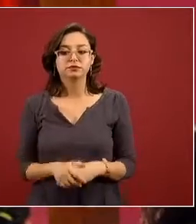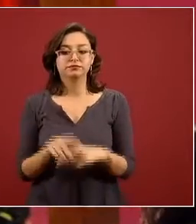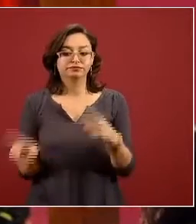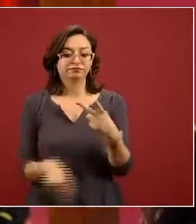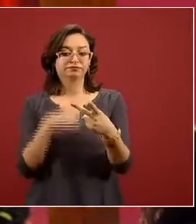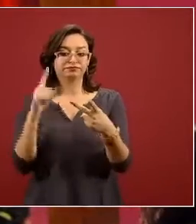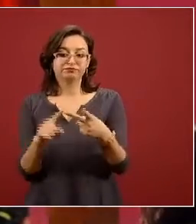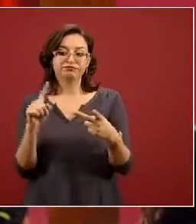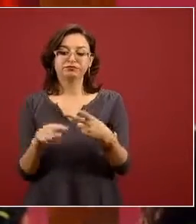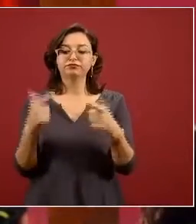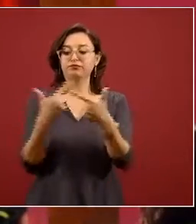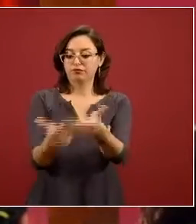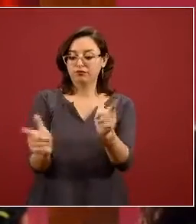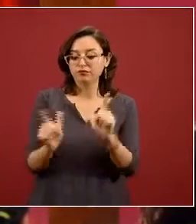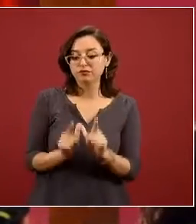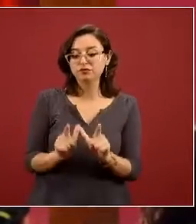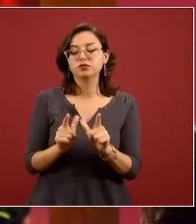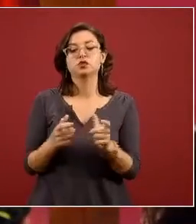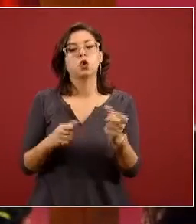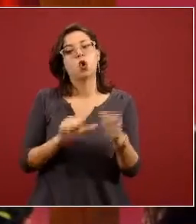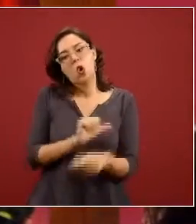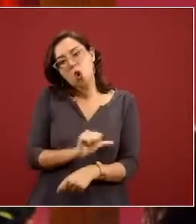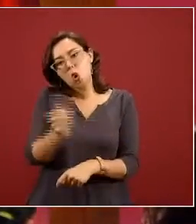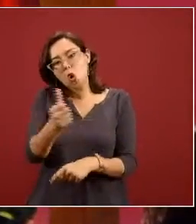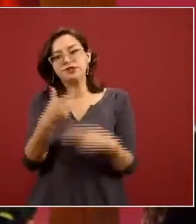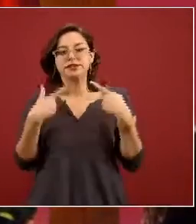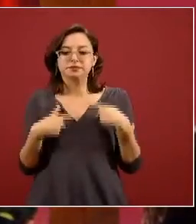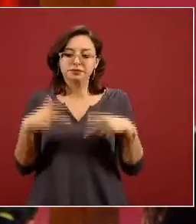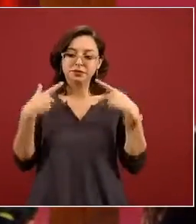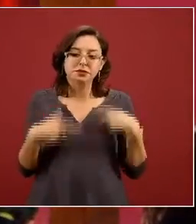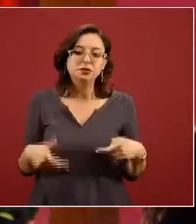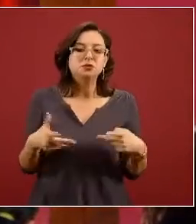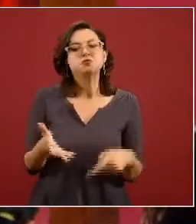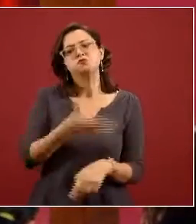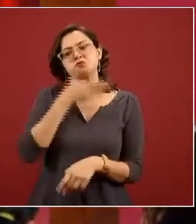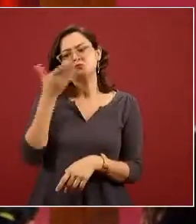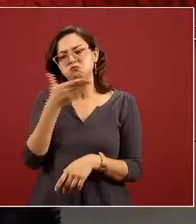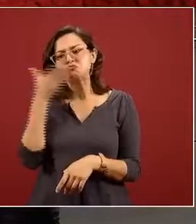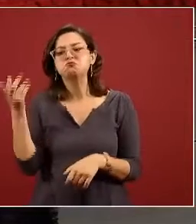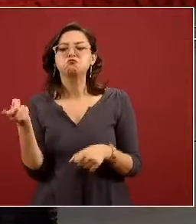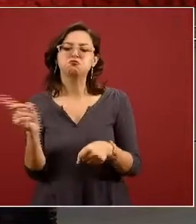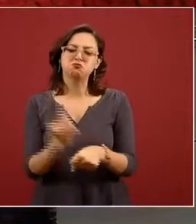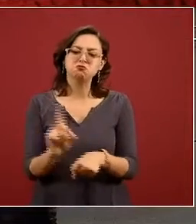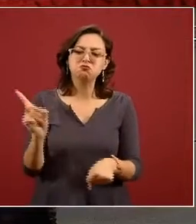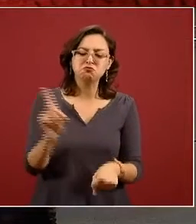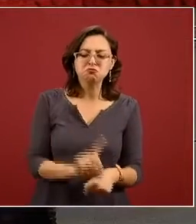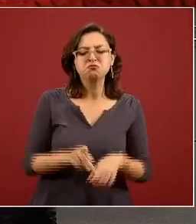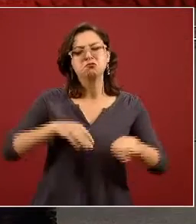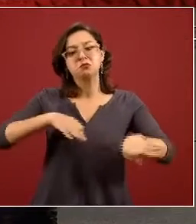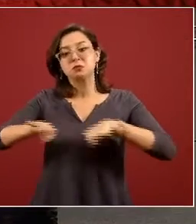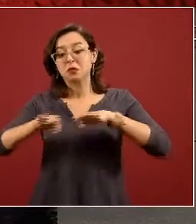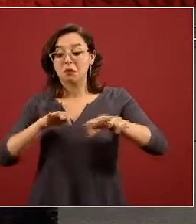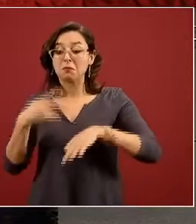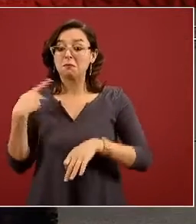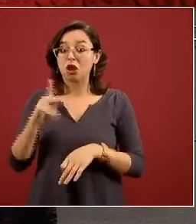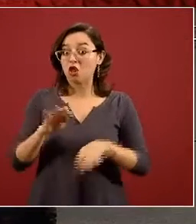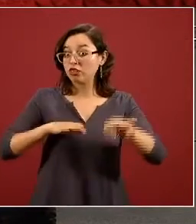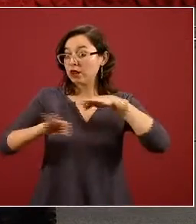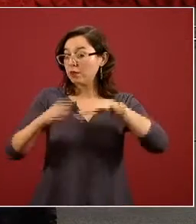grupo importante son todas aquellas personas que participaban de alguna actividad clasificada como no